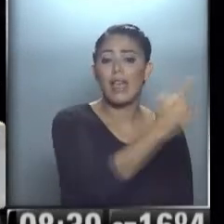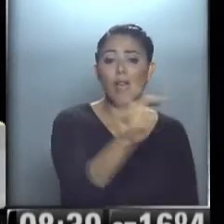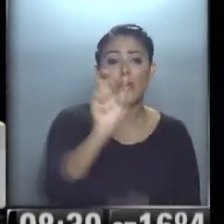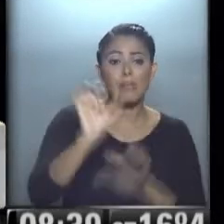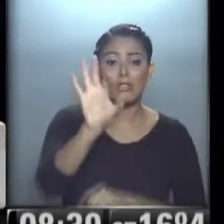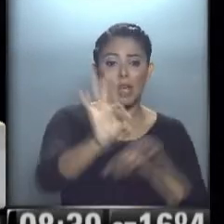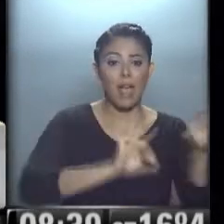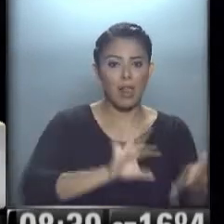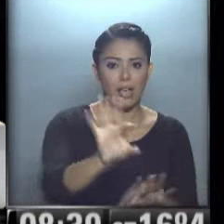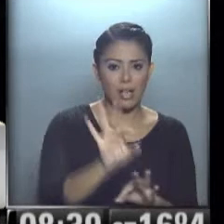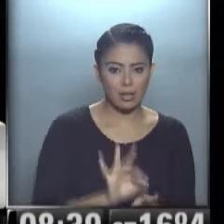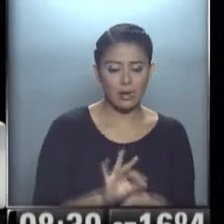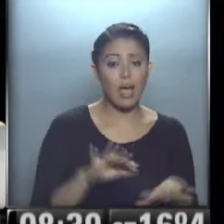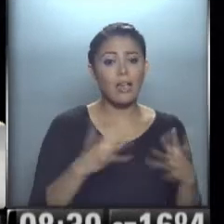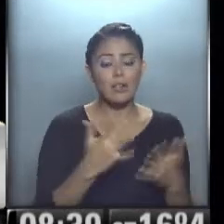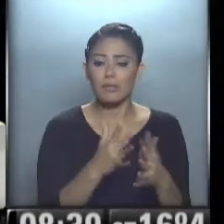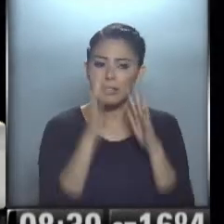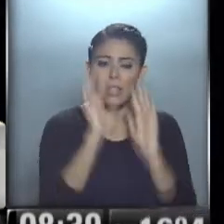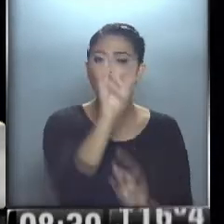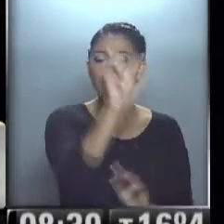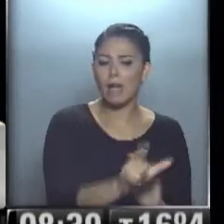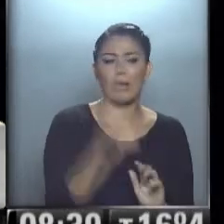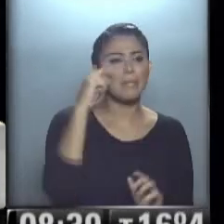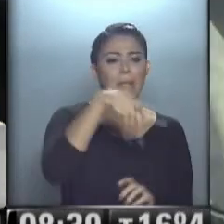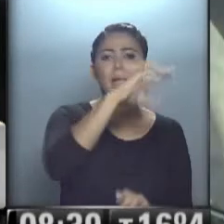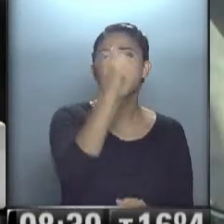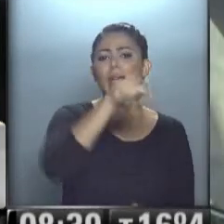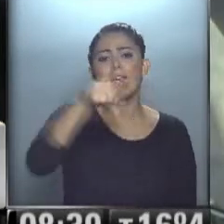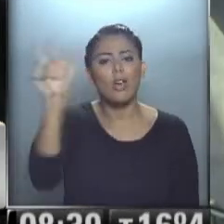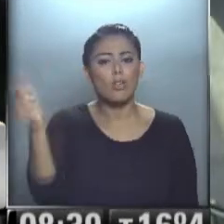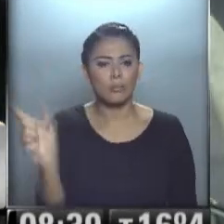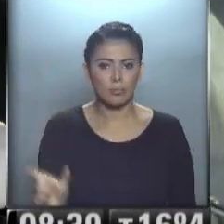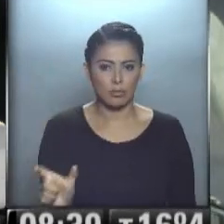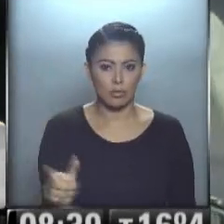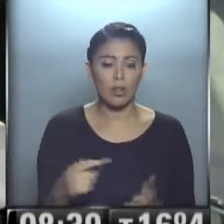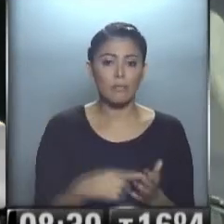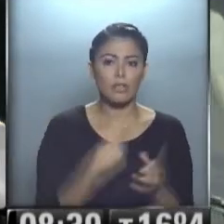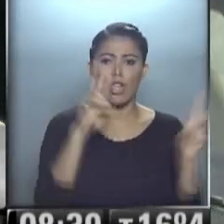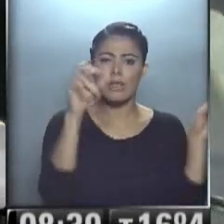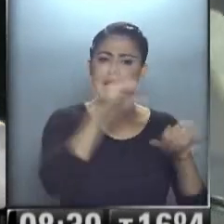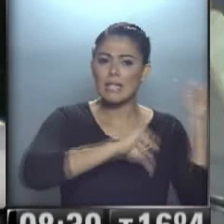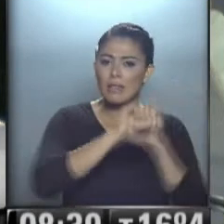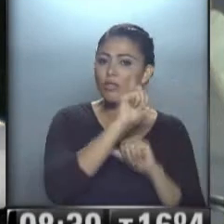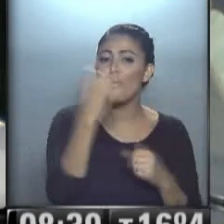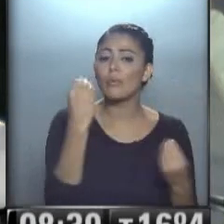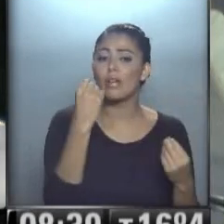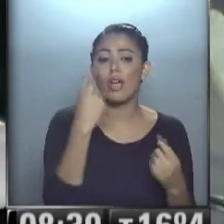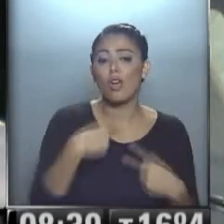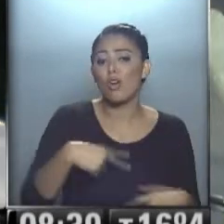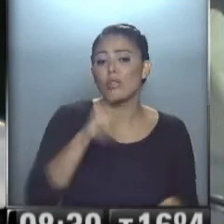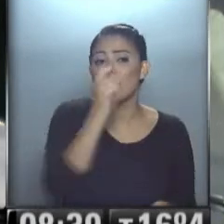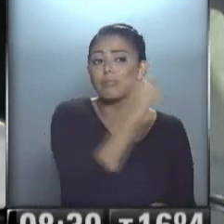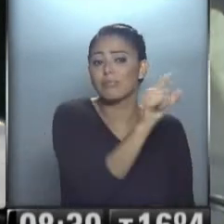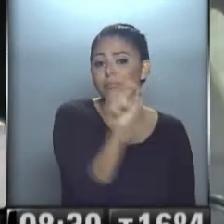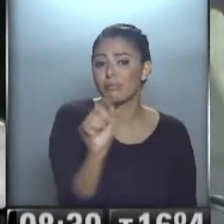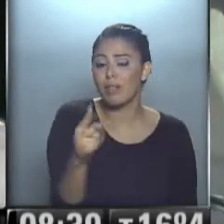electores que ponen o anteponen a una persona por sobre la otra, no necesariamente por temas científicos, sino por cosas que le pasan